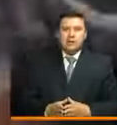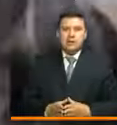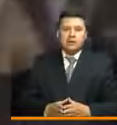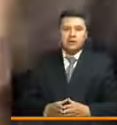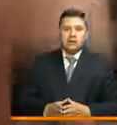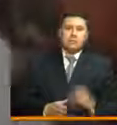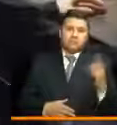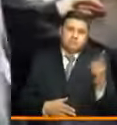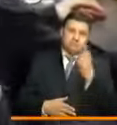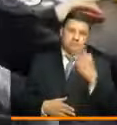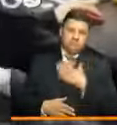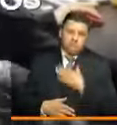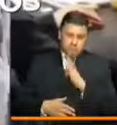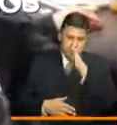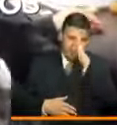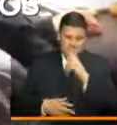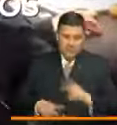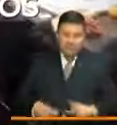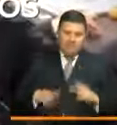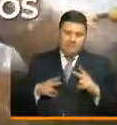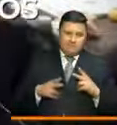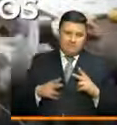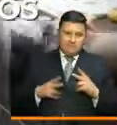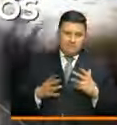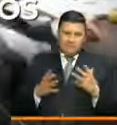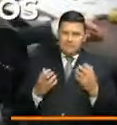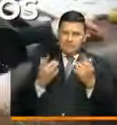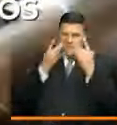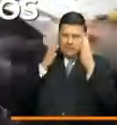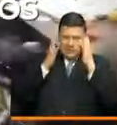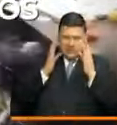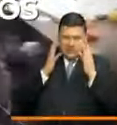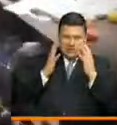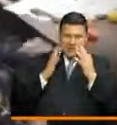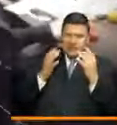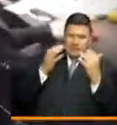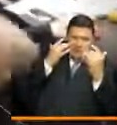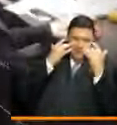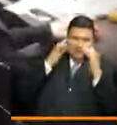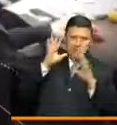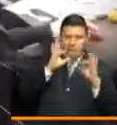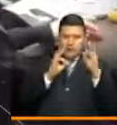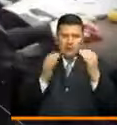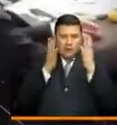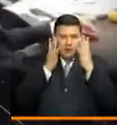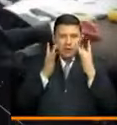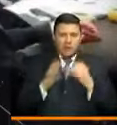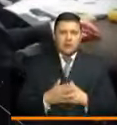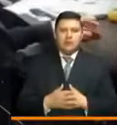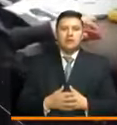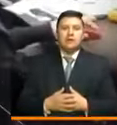Nuevamente, retomar nuestros hábitos de vida con muy bajo riesgo de infección al evitar el ingreso del virus a nuestro cuerpo.